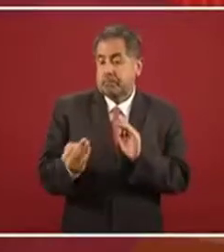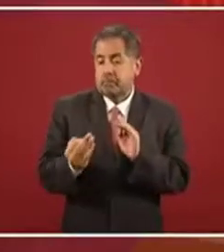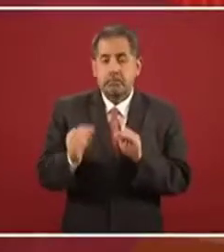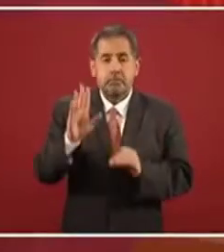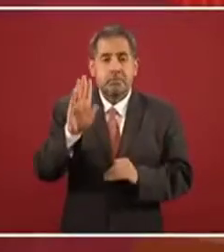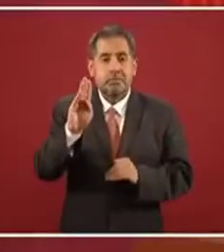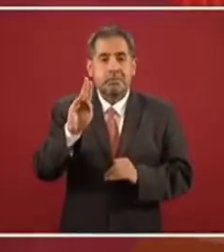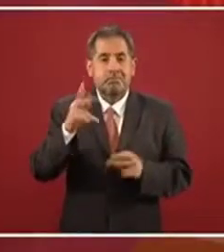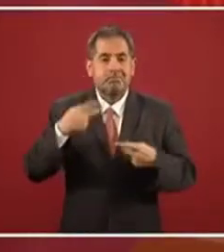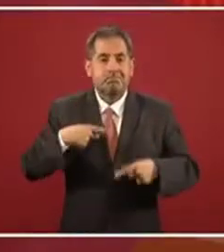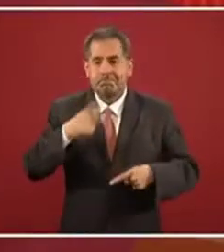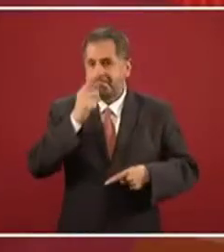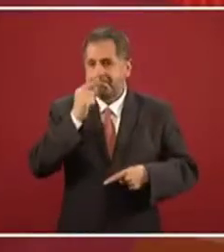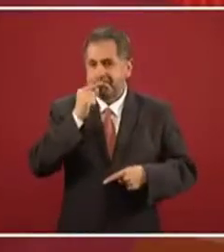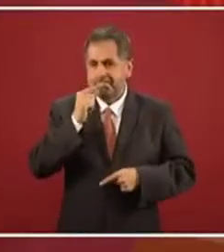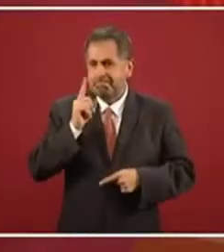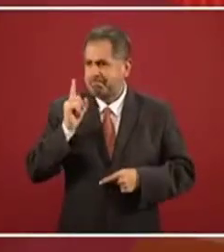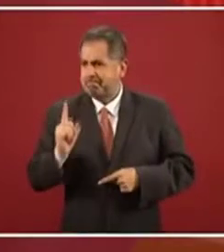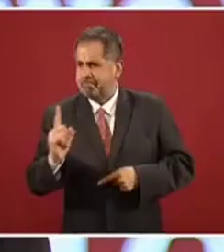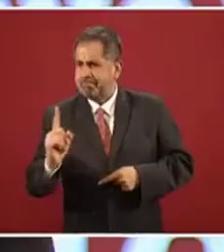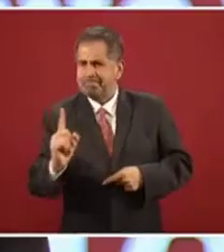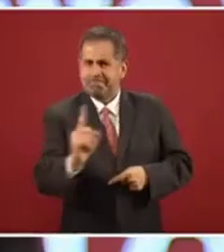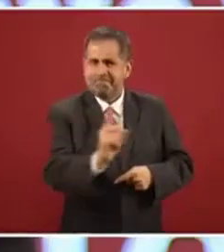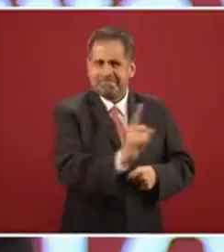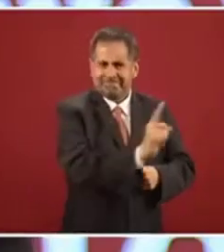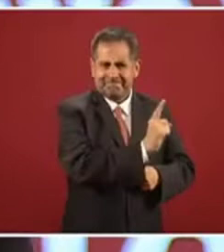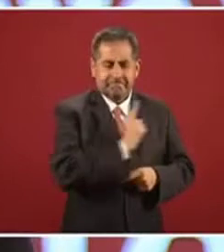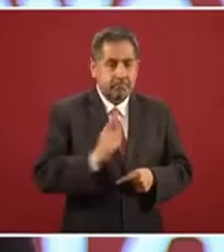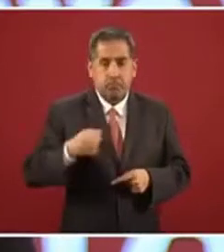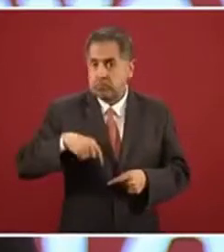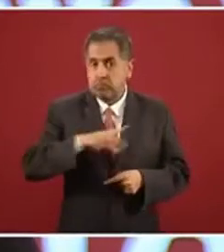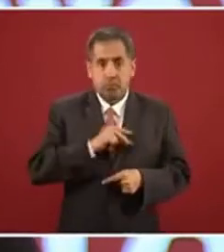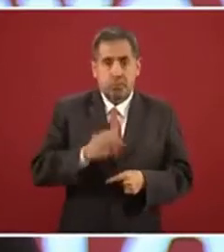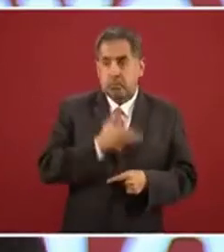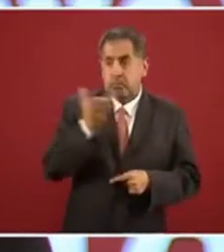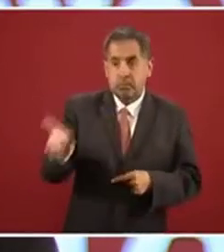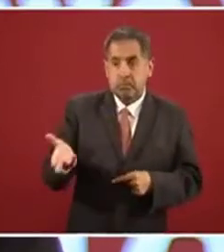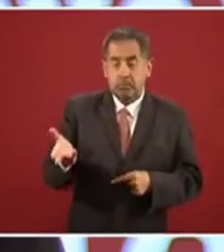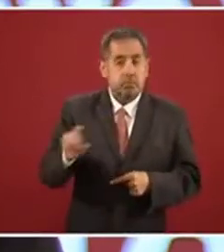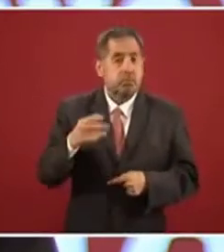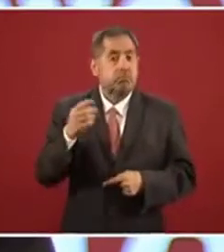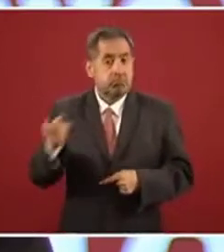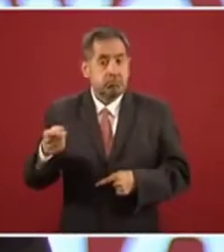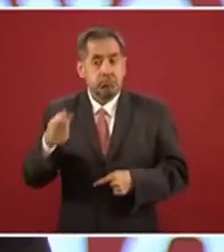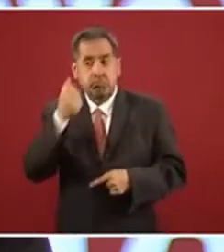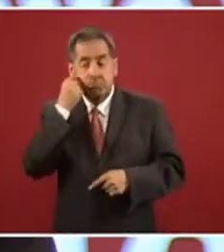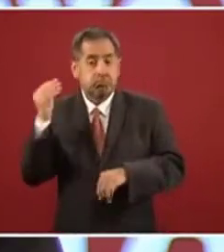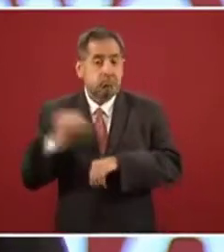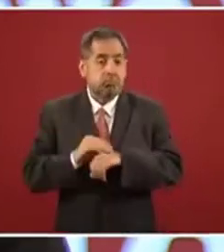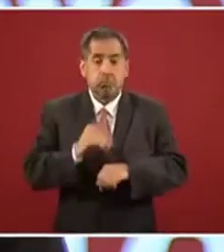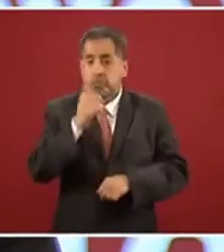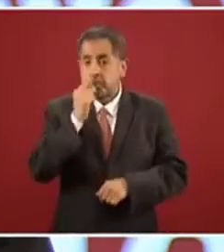elementos no solicitados de policía y ejército.